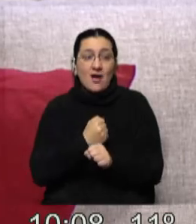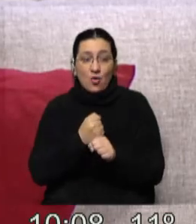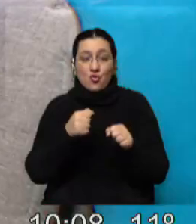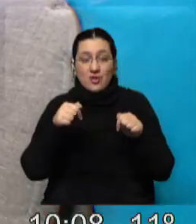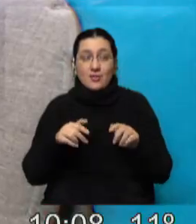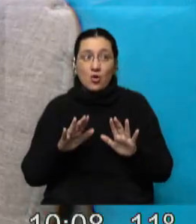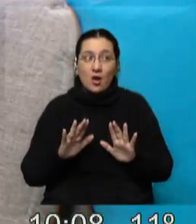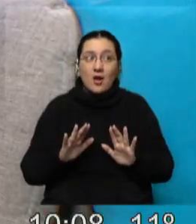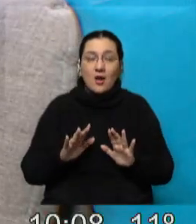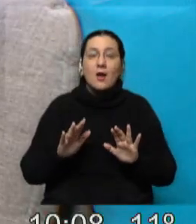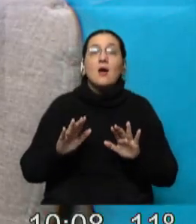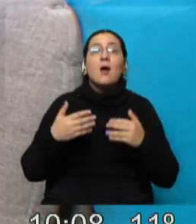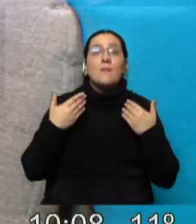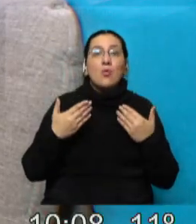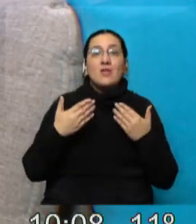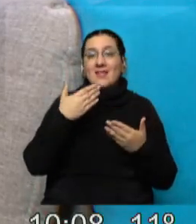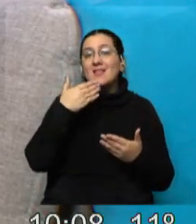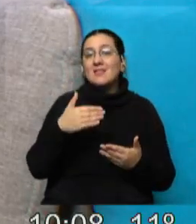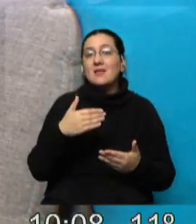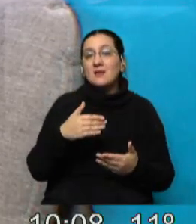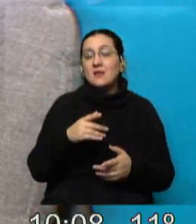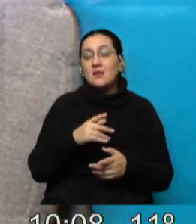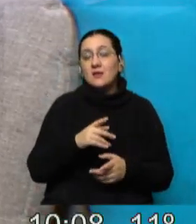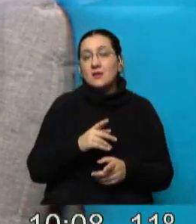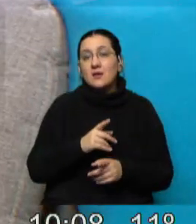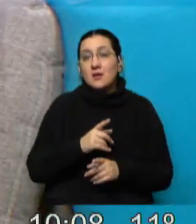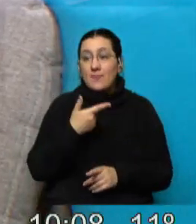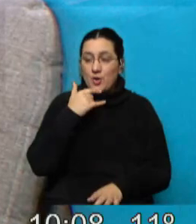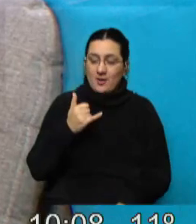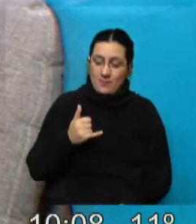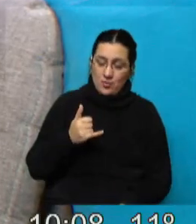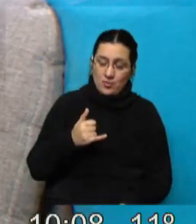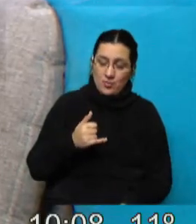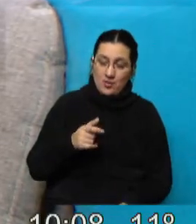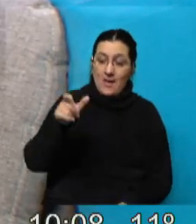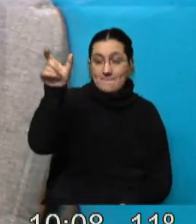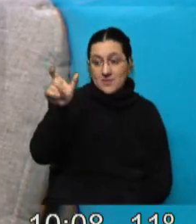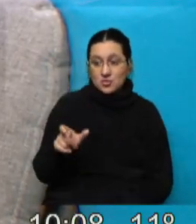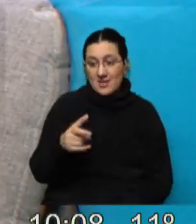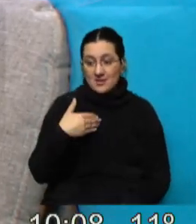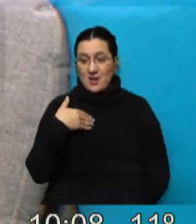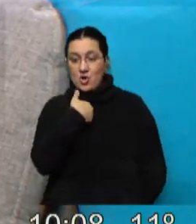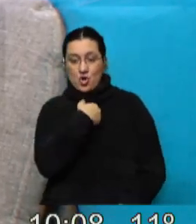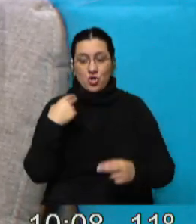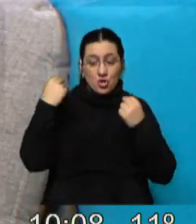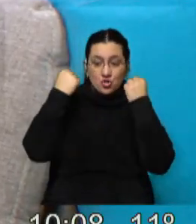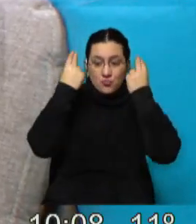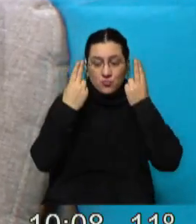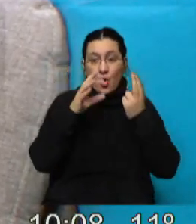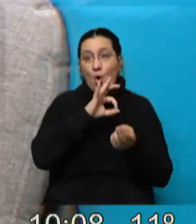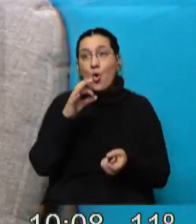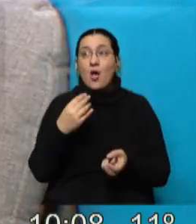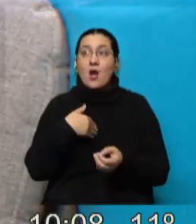que me dedico a esto. El poder entender en realidad de que no necesariamente, por ejemplo, quien tiene el rol de dominatriz o el rol